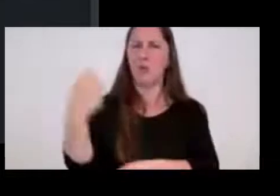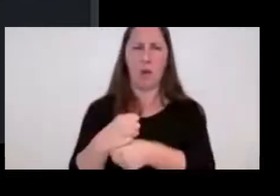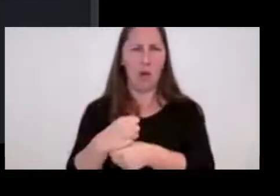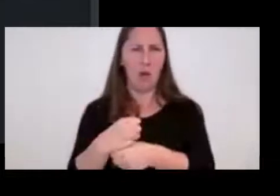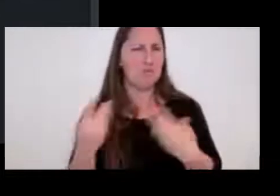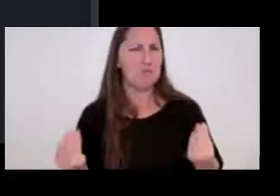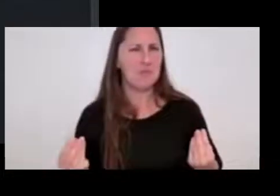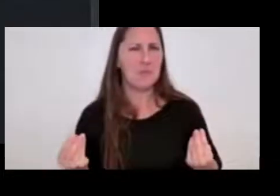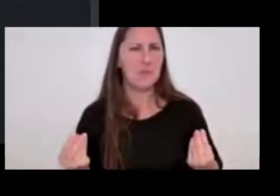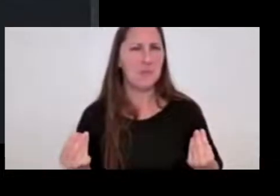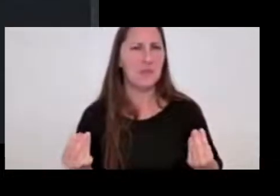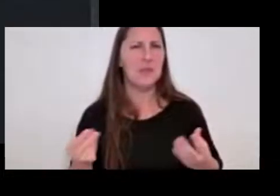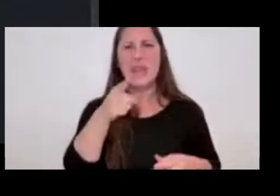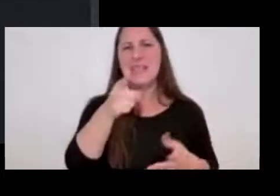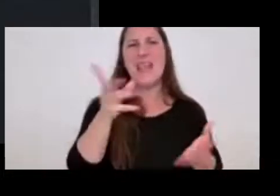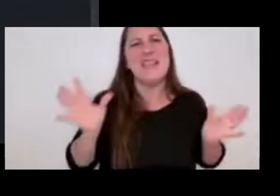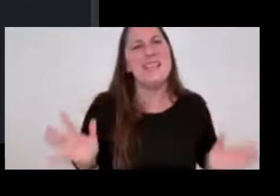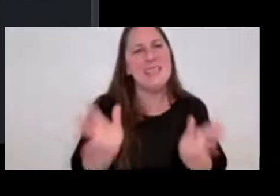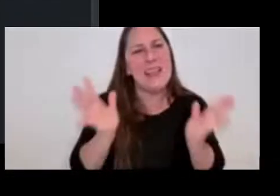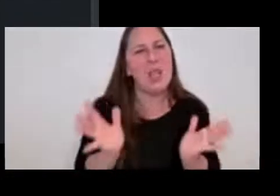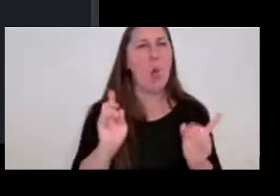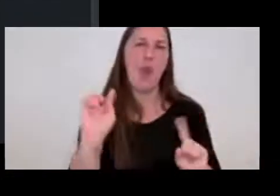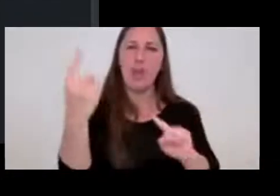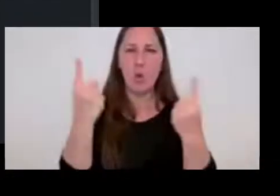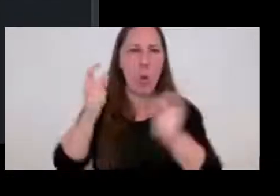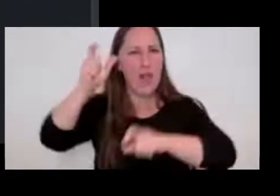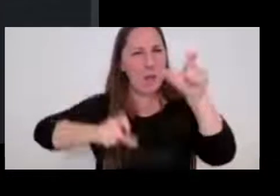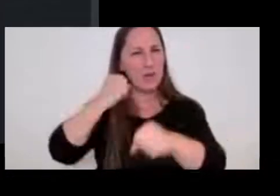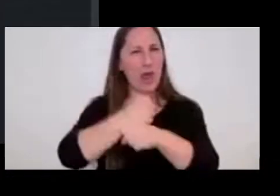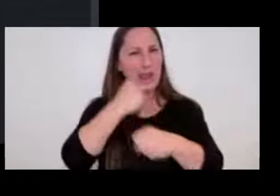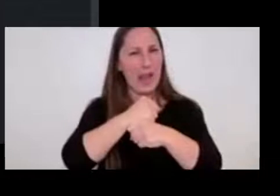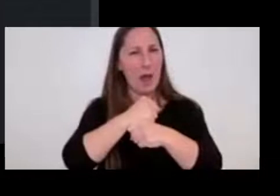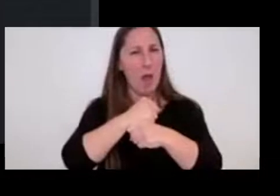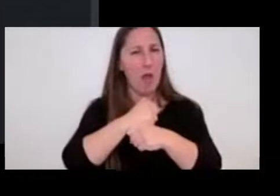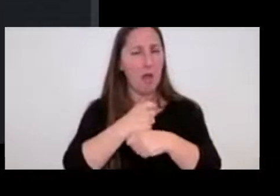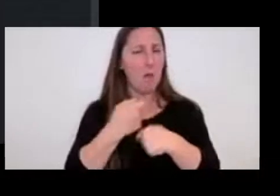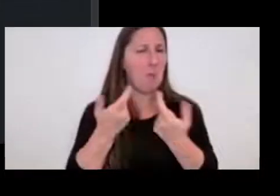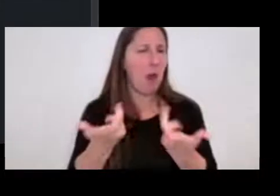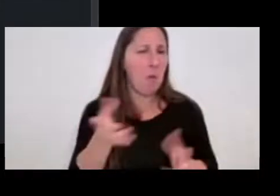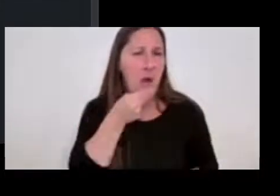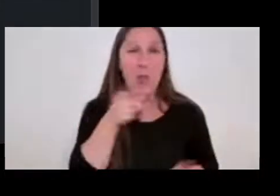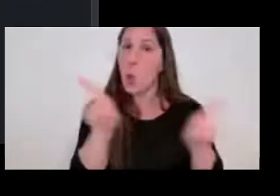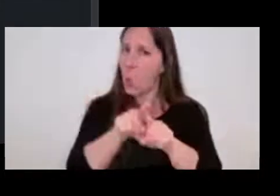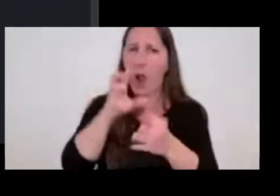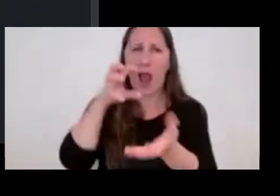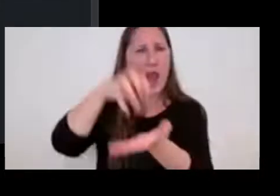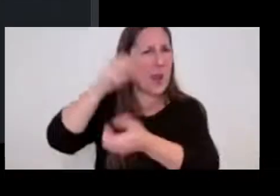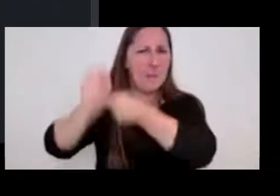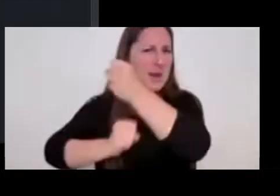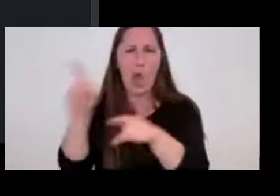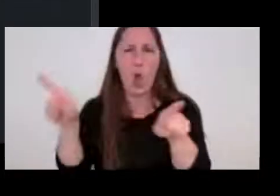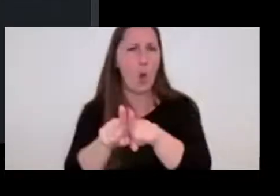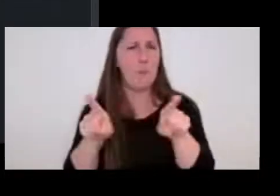Estamos achatando el incentivo individual del trabajador. Lo mismo pasa con las empresas, ¿eh? El crear